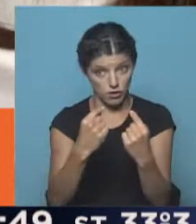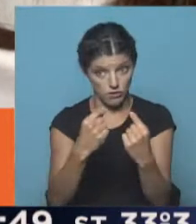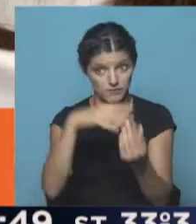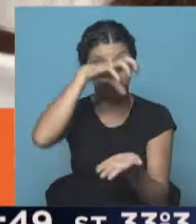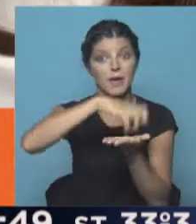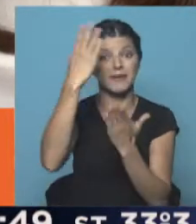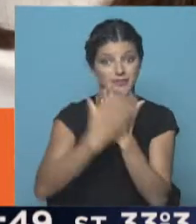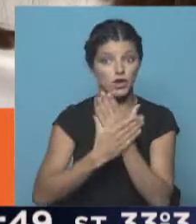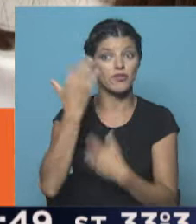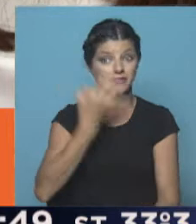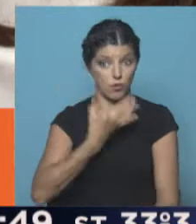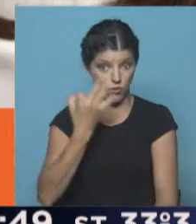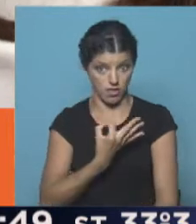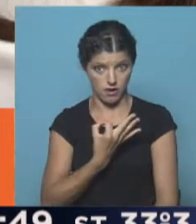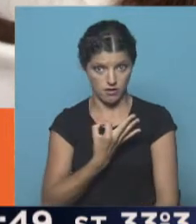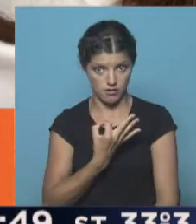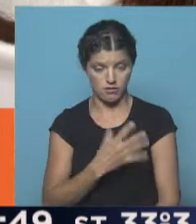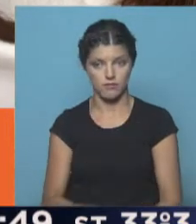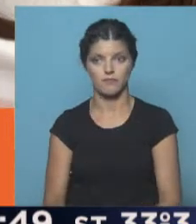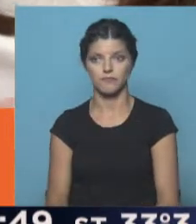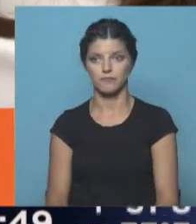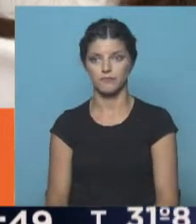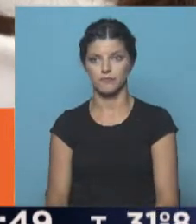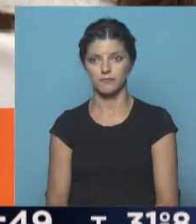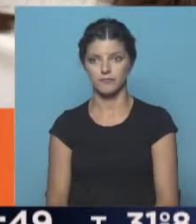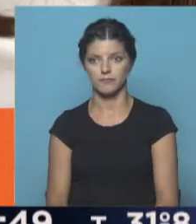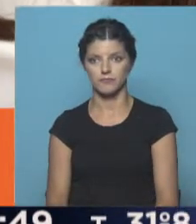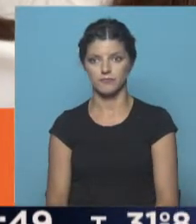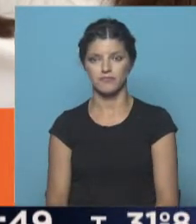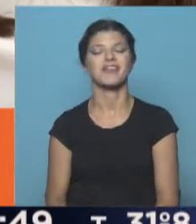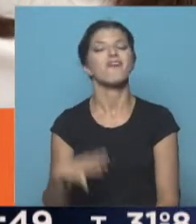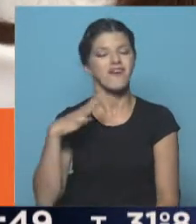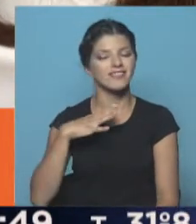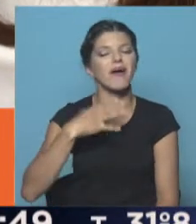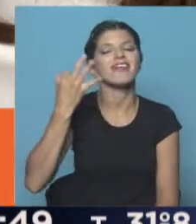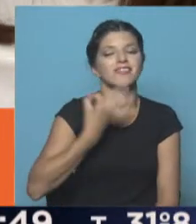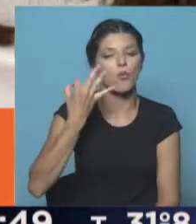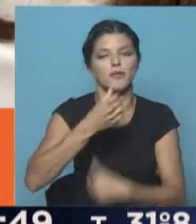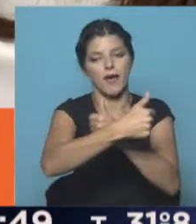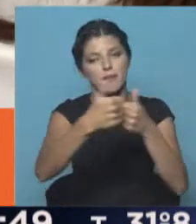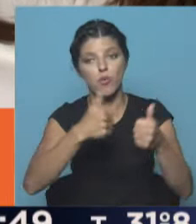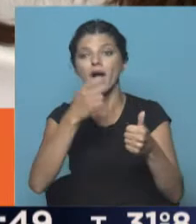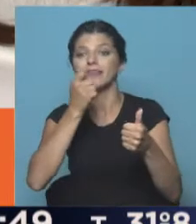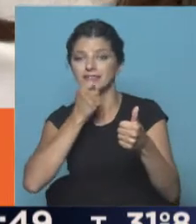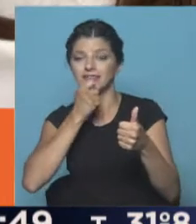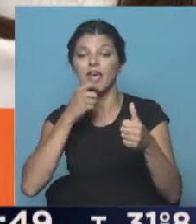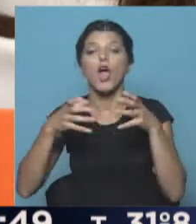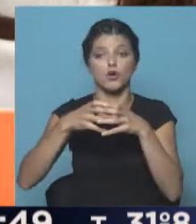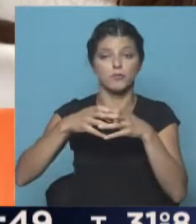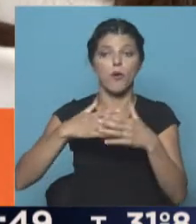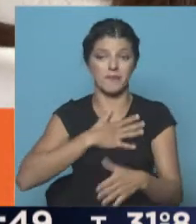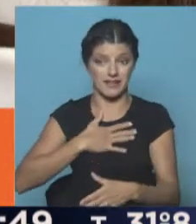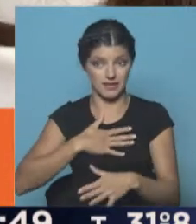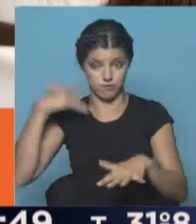Ministerio de Seguridad, porque no había, digamos, la suficiente de seguridad en caso de que se desbordara la militancia. Uh-huh. El Palacio